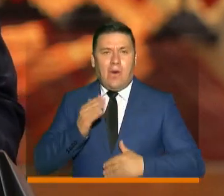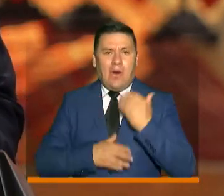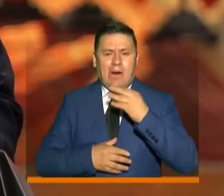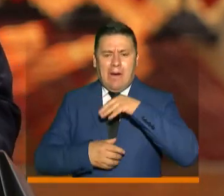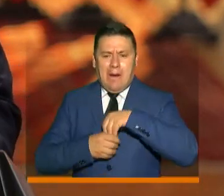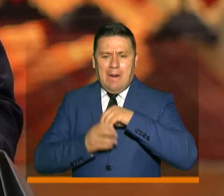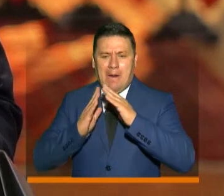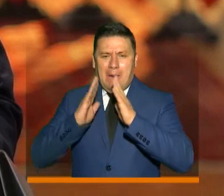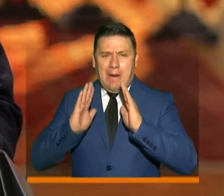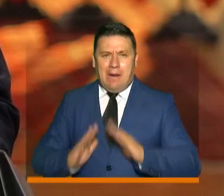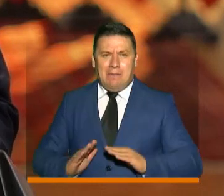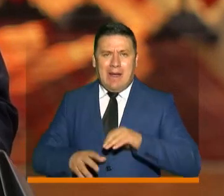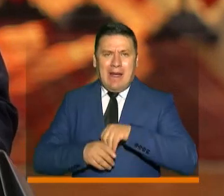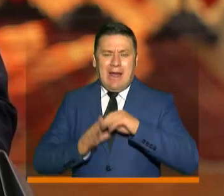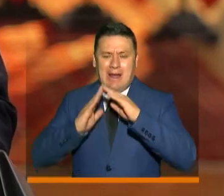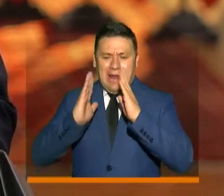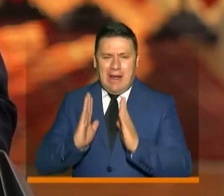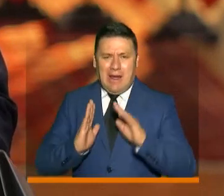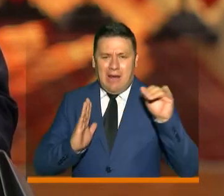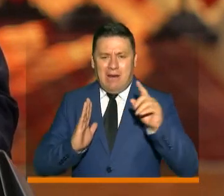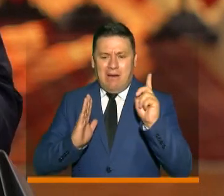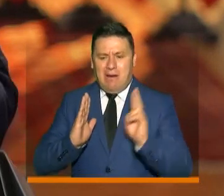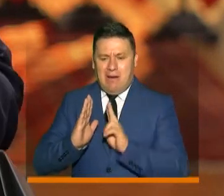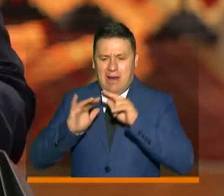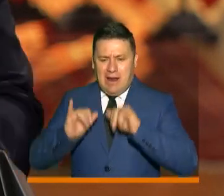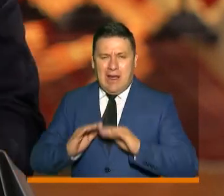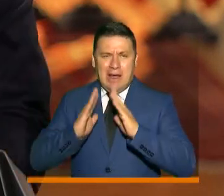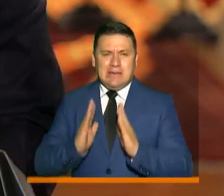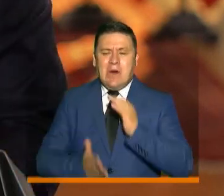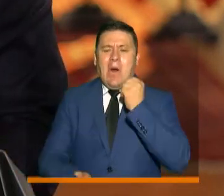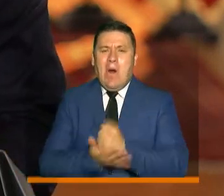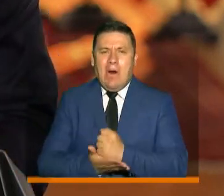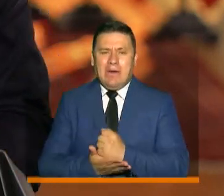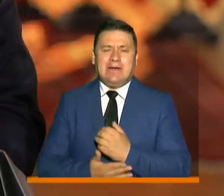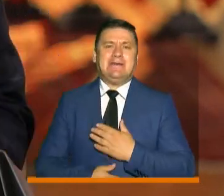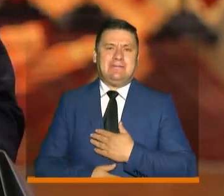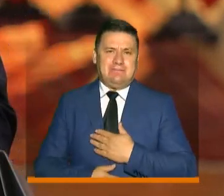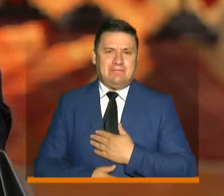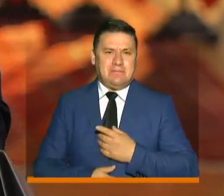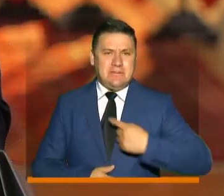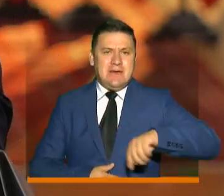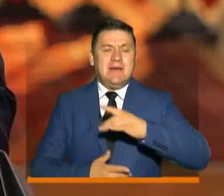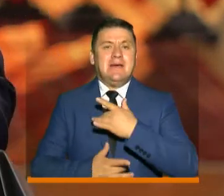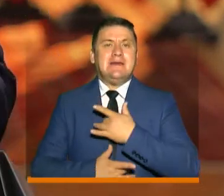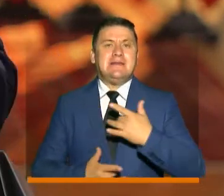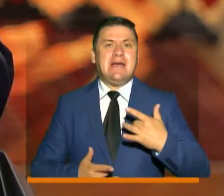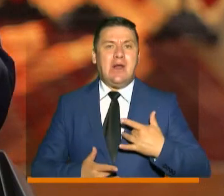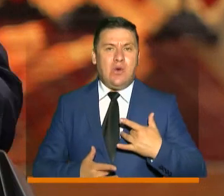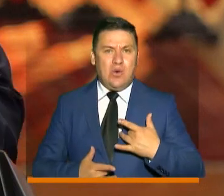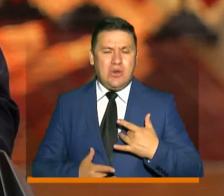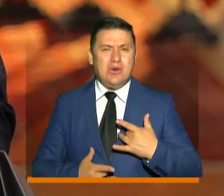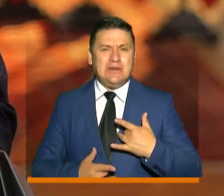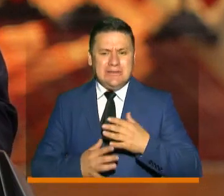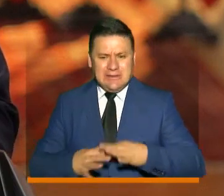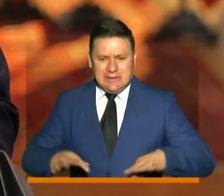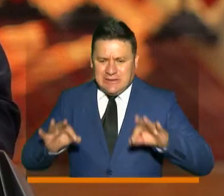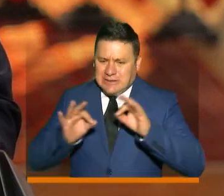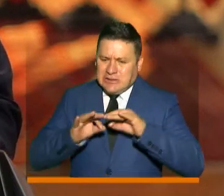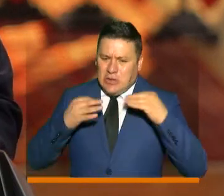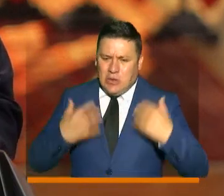aislamiento preventivo obligatorio fortalecer las capacidades de nuestro sistema de salud así una